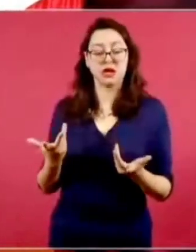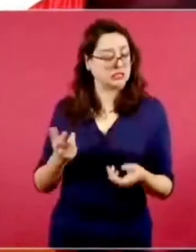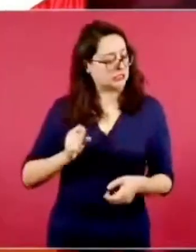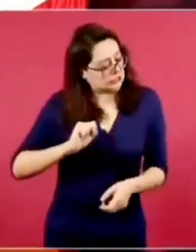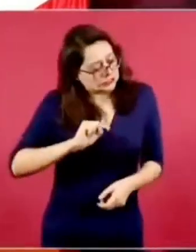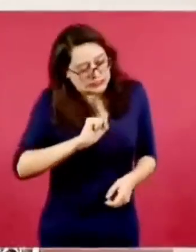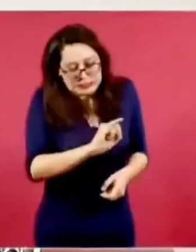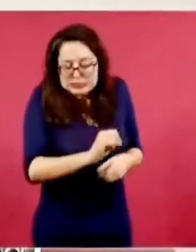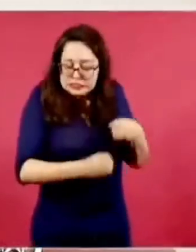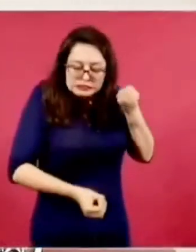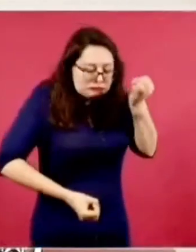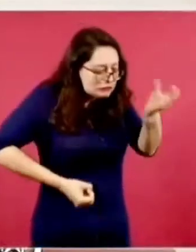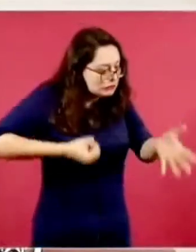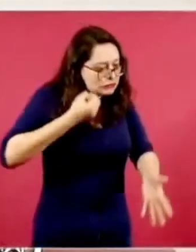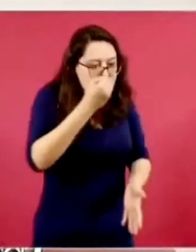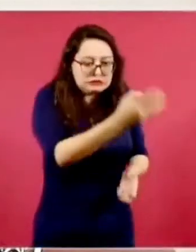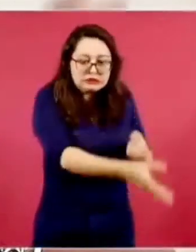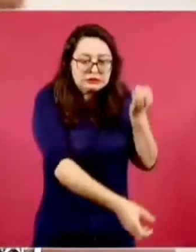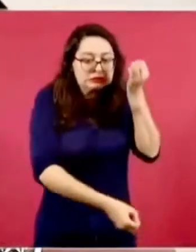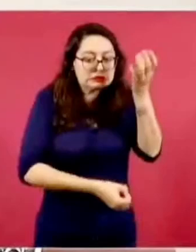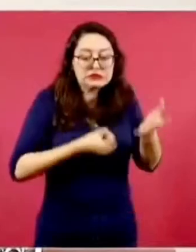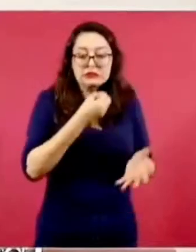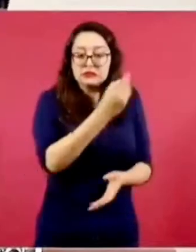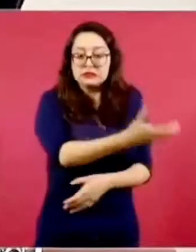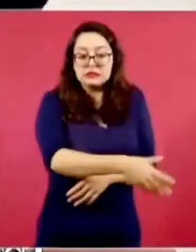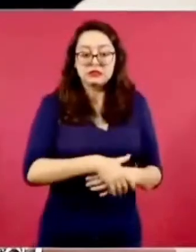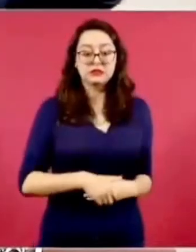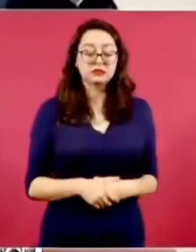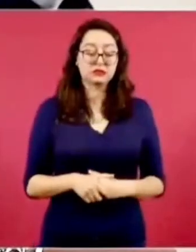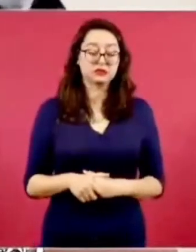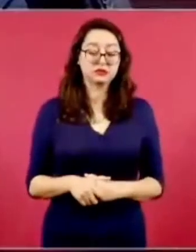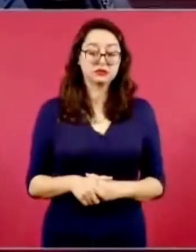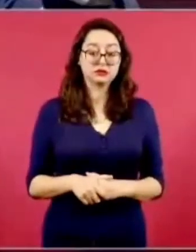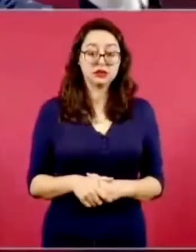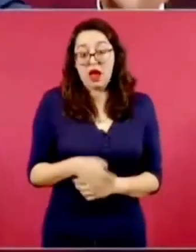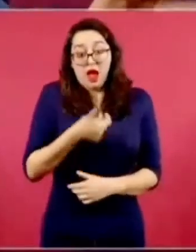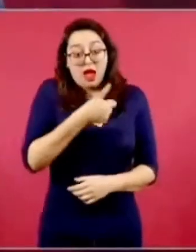y también son dos